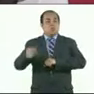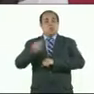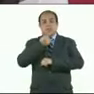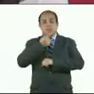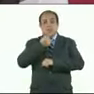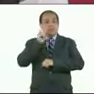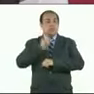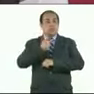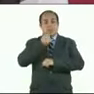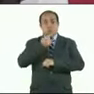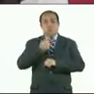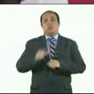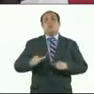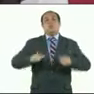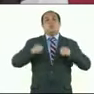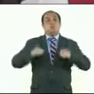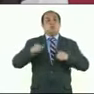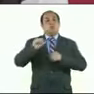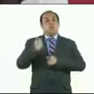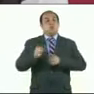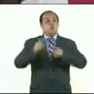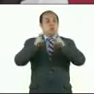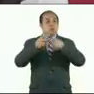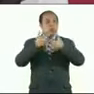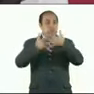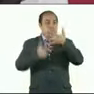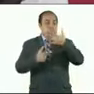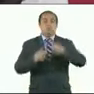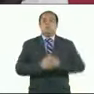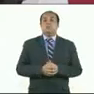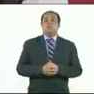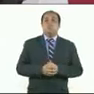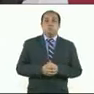niños, adolescentes y otros factores más. Entonces,